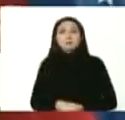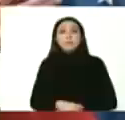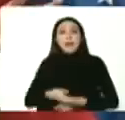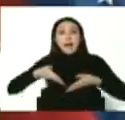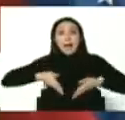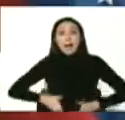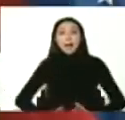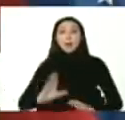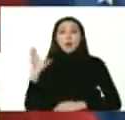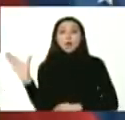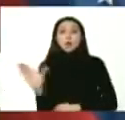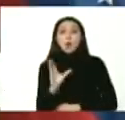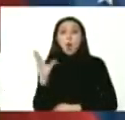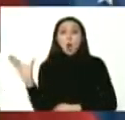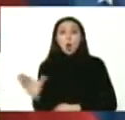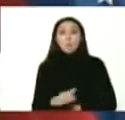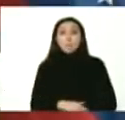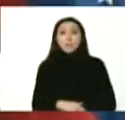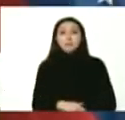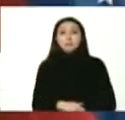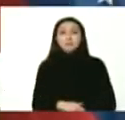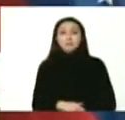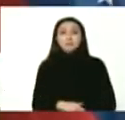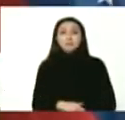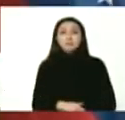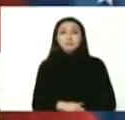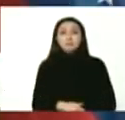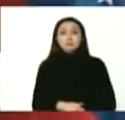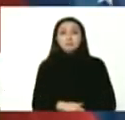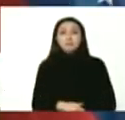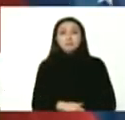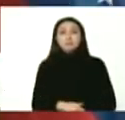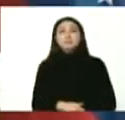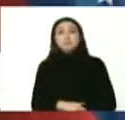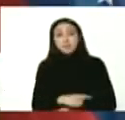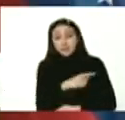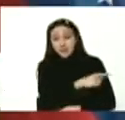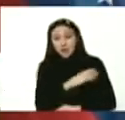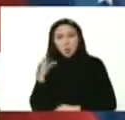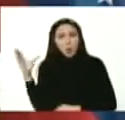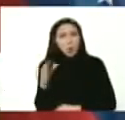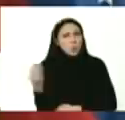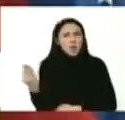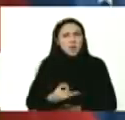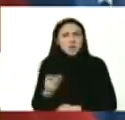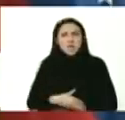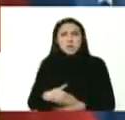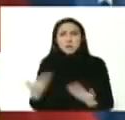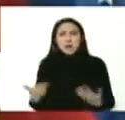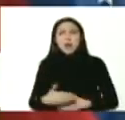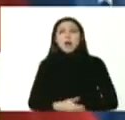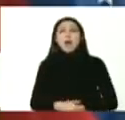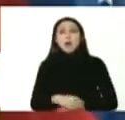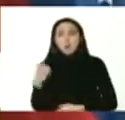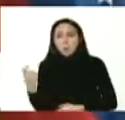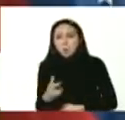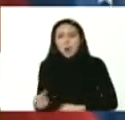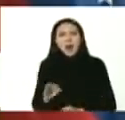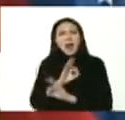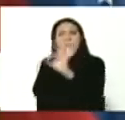colombiana. No es de extrañar. Colombia busca siempre tratar